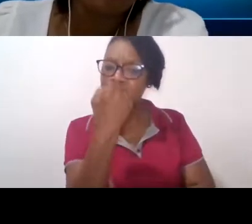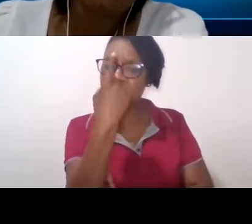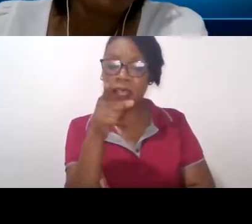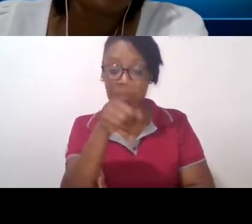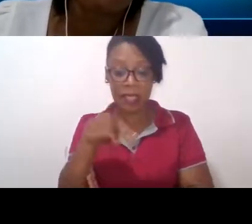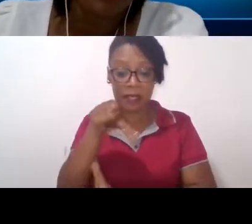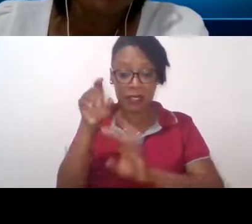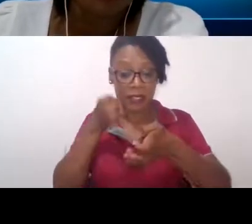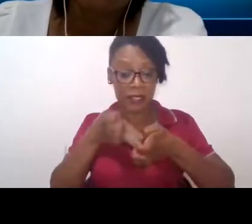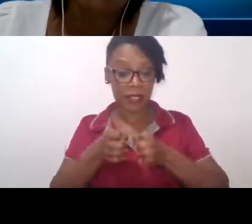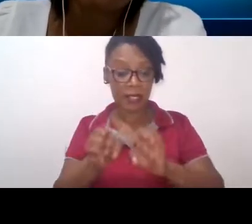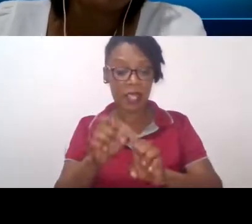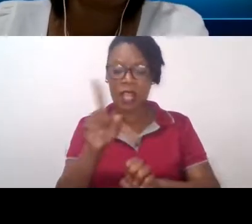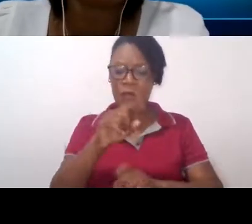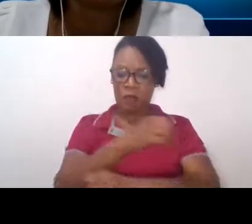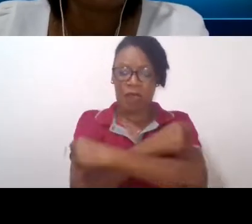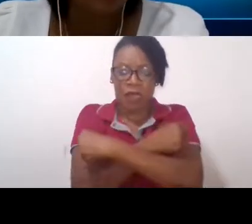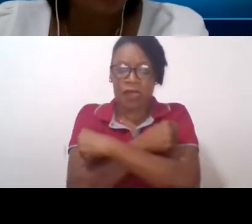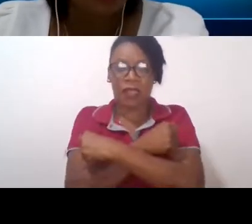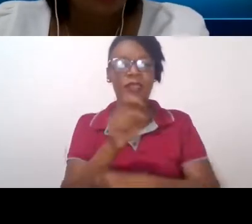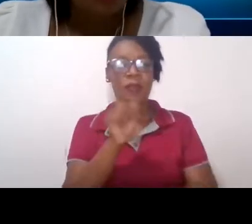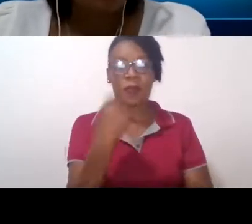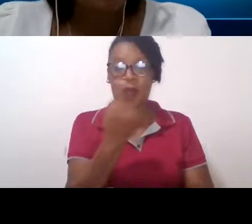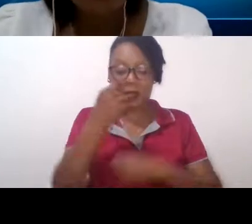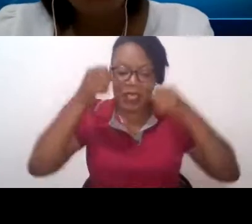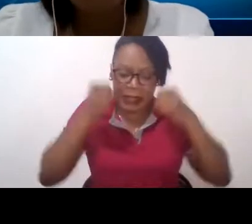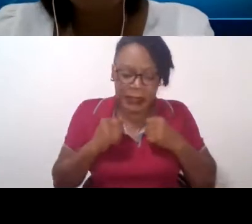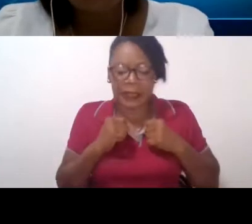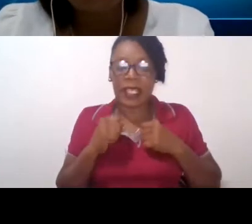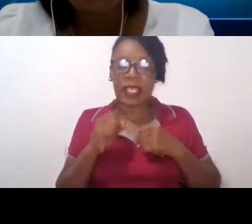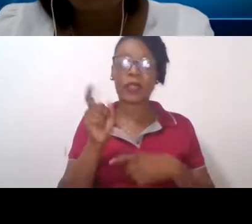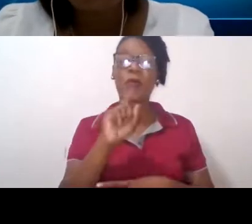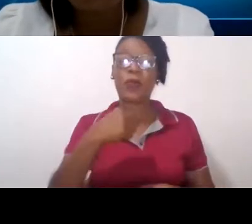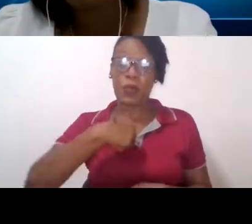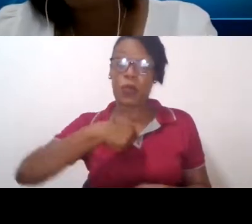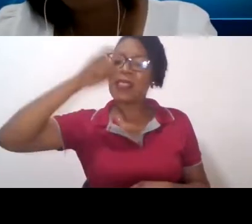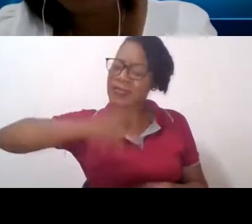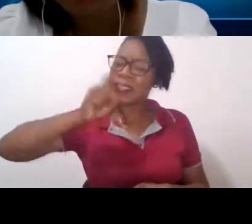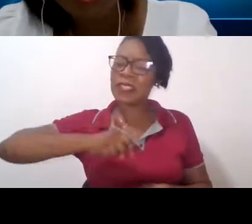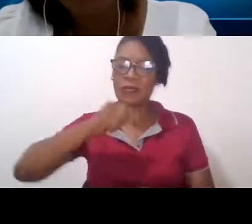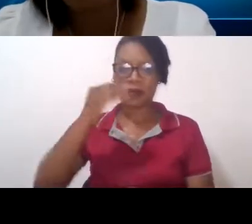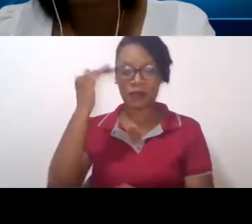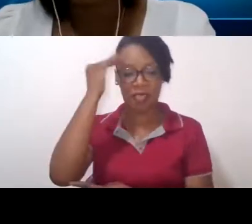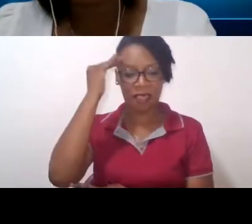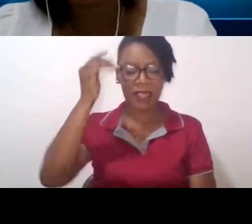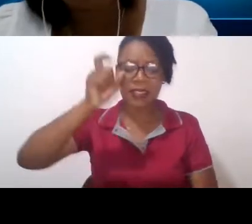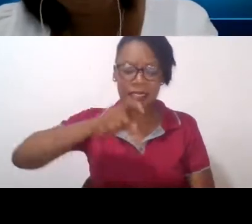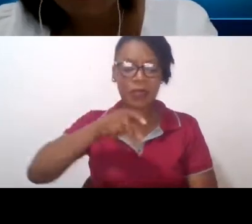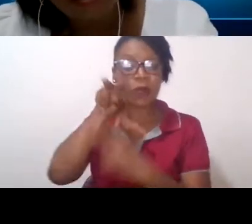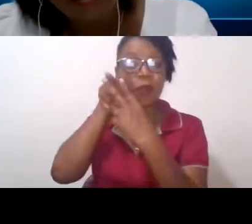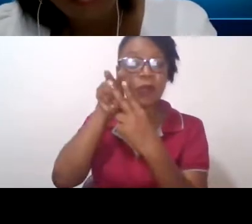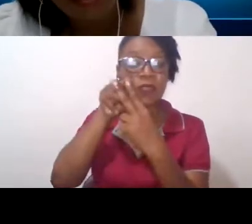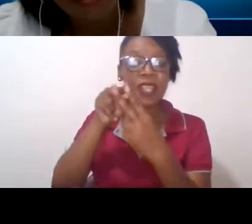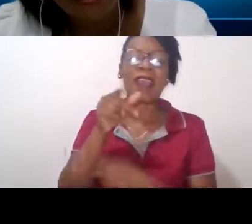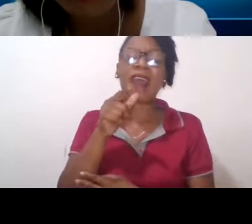son una camisa de fuerza o una camisa de una sola talla. Yo necesito conocer para quién estoy diseñando, con quién voy a